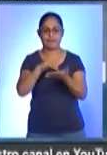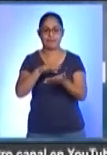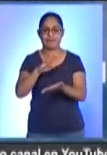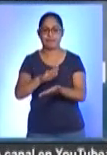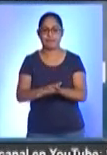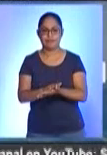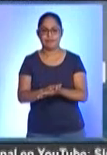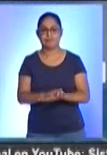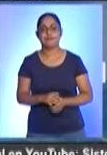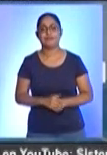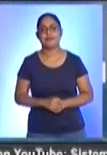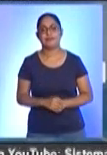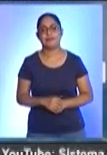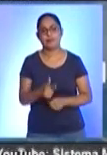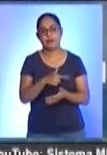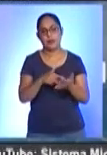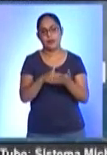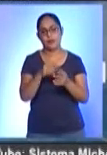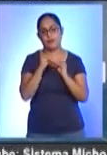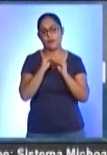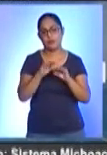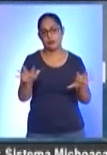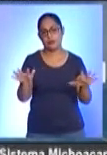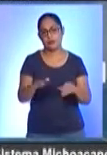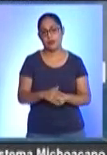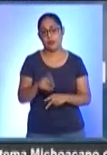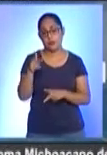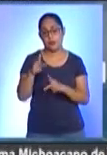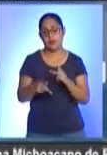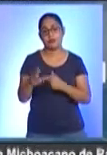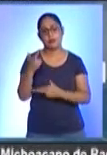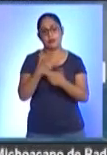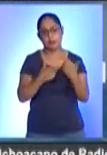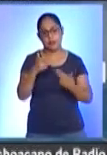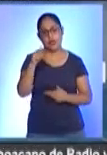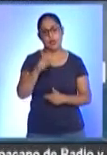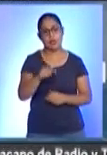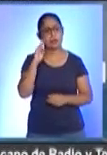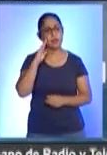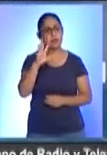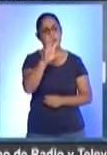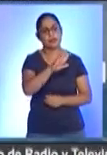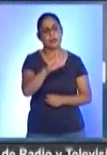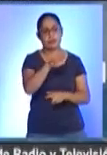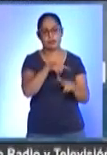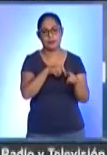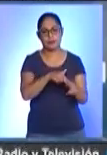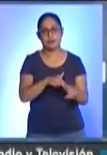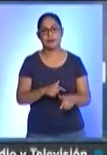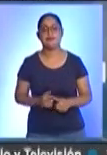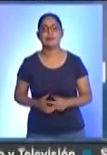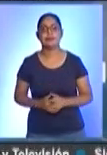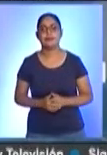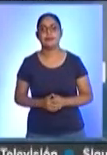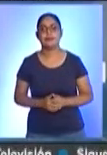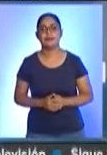otra cita a través de este espacio informático. Después de la pausa, más información para todo el estado de Michoacán.